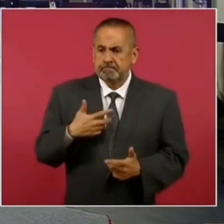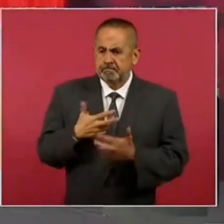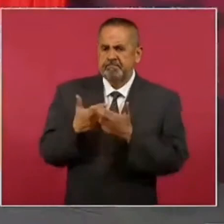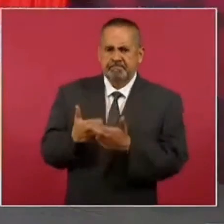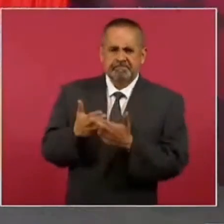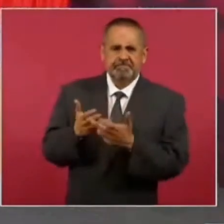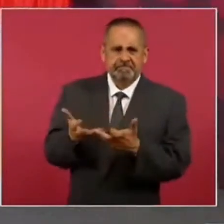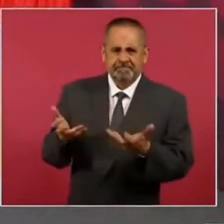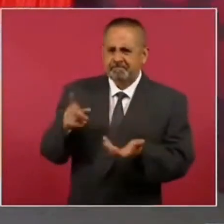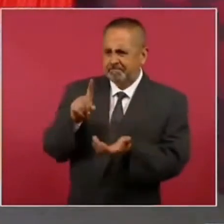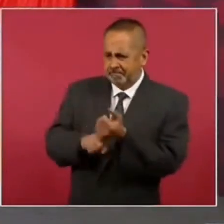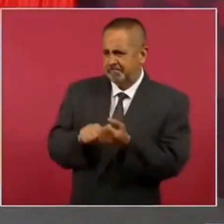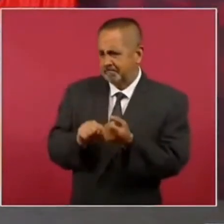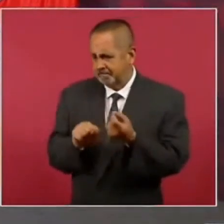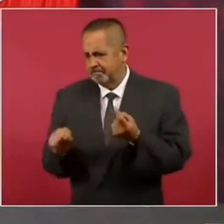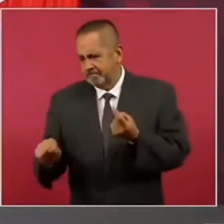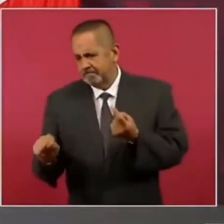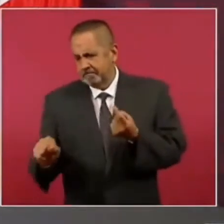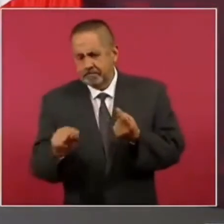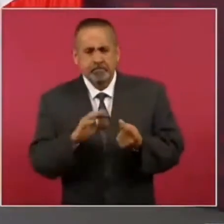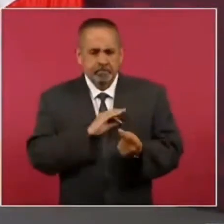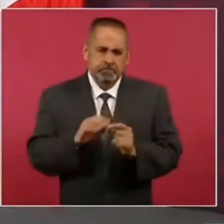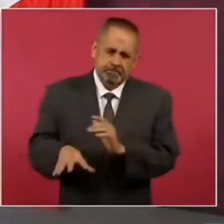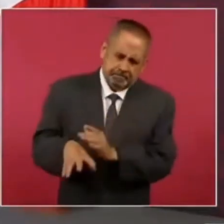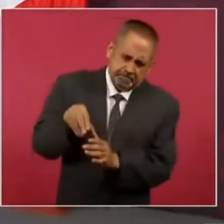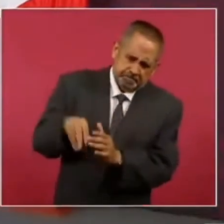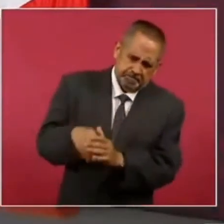yacimientos para extraer más.